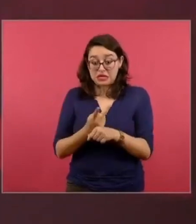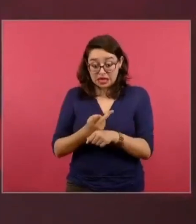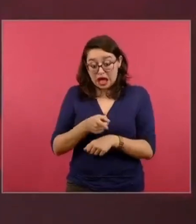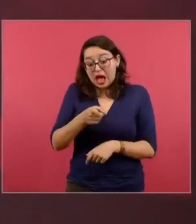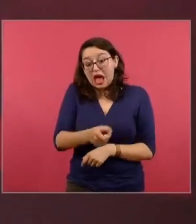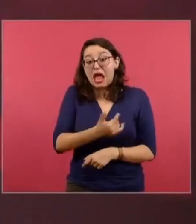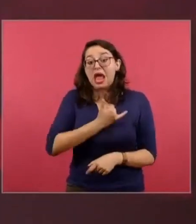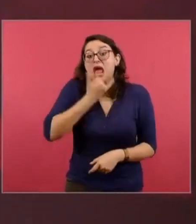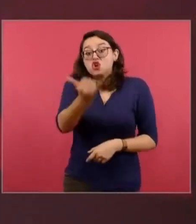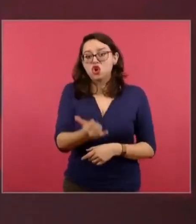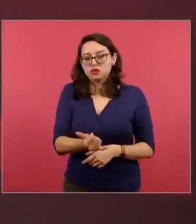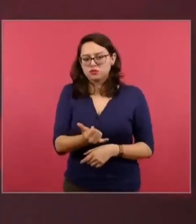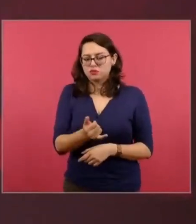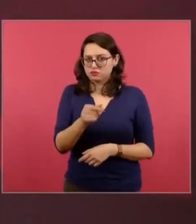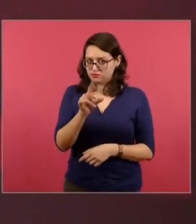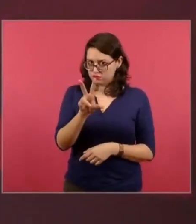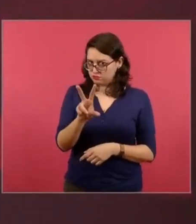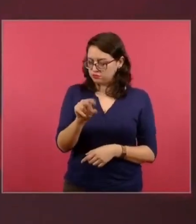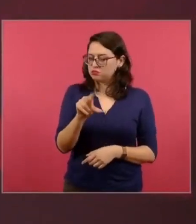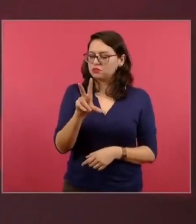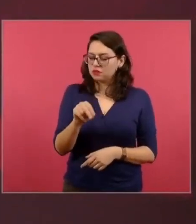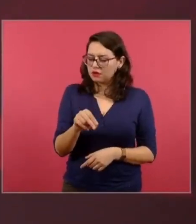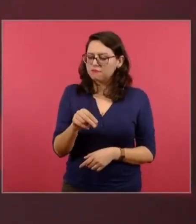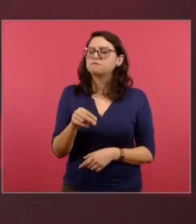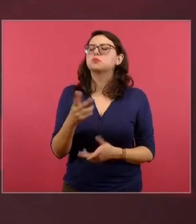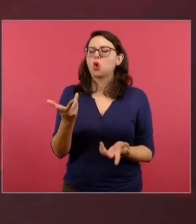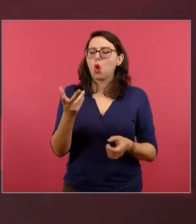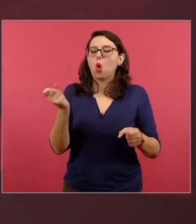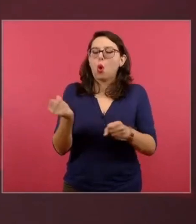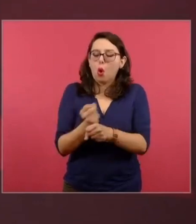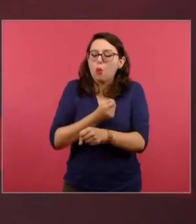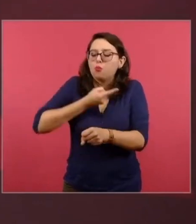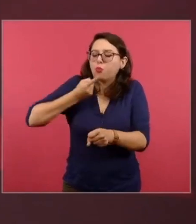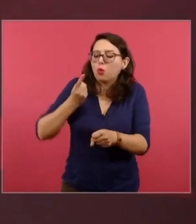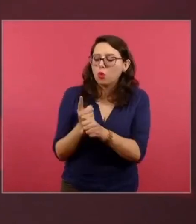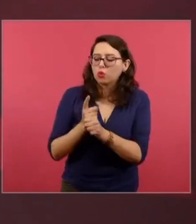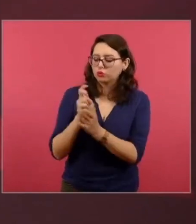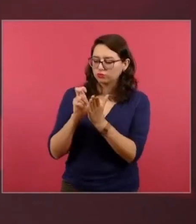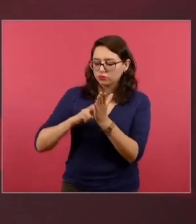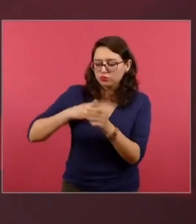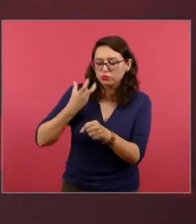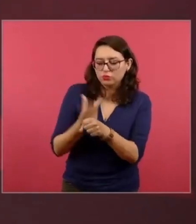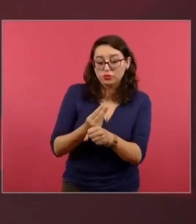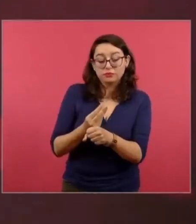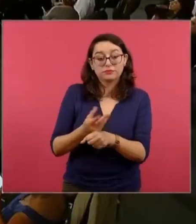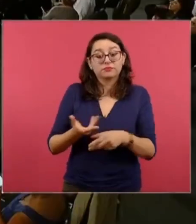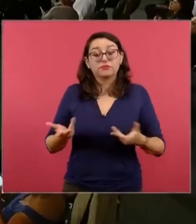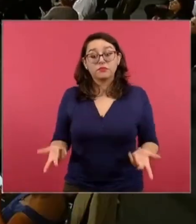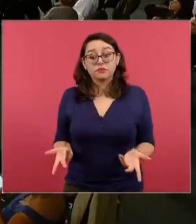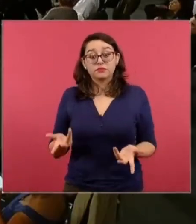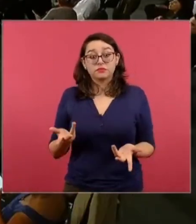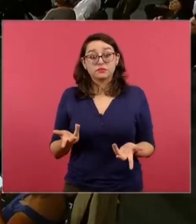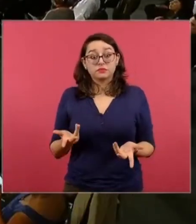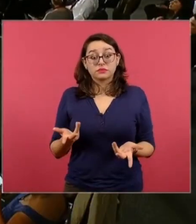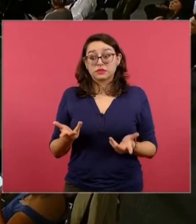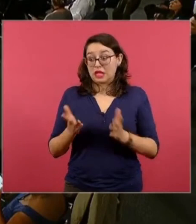como buen maestro que soy. Sí tienen áreas de oportunidad, como lo han tenido todos los libros de texto. Si quieren ponemos la